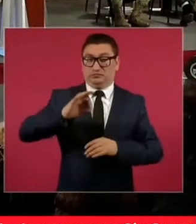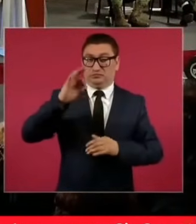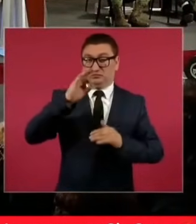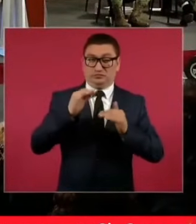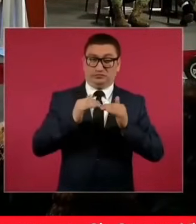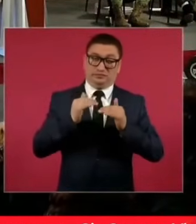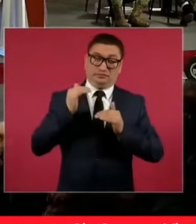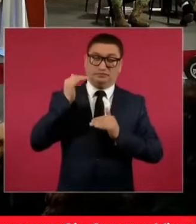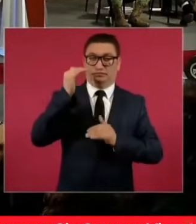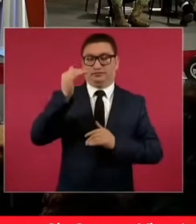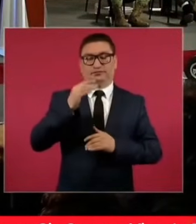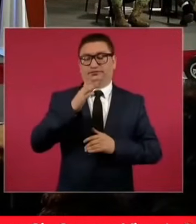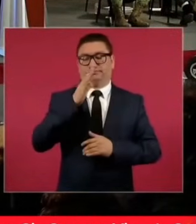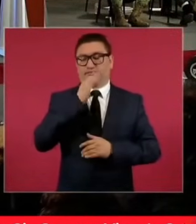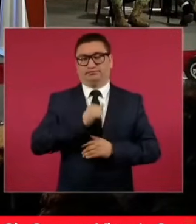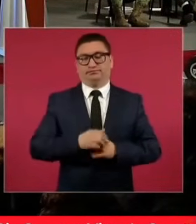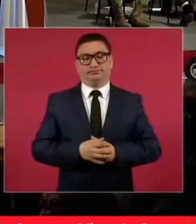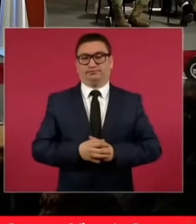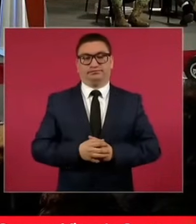no,